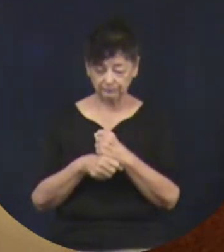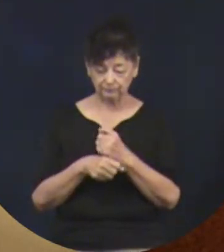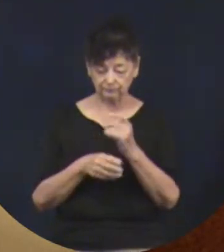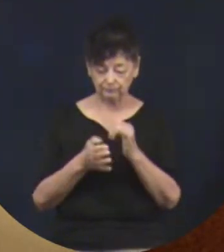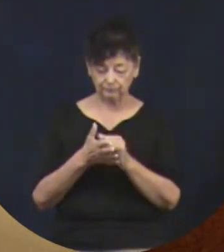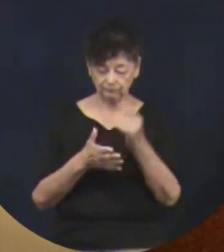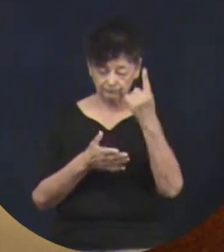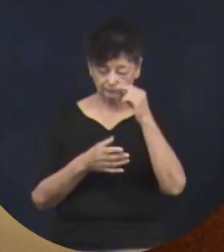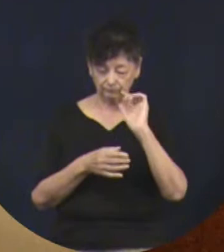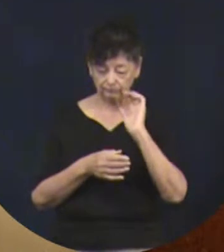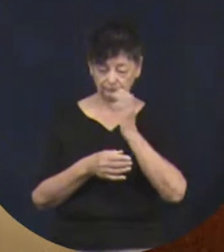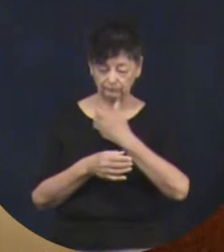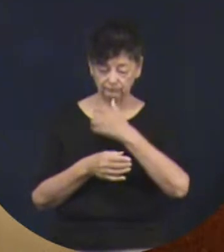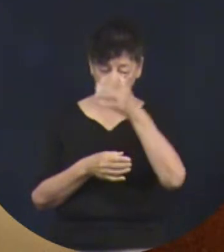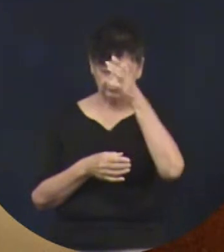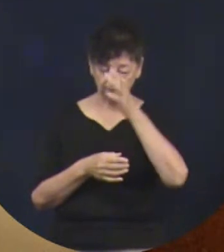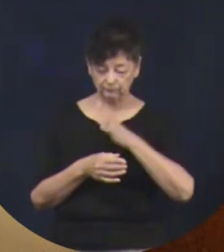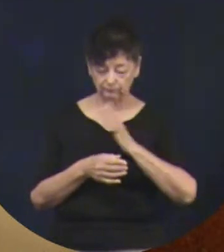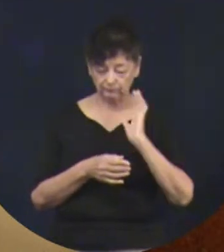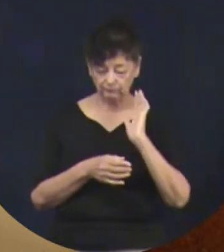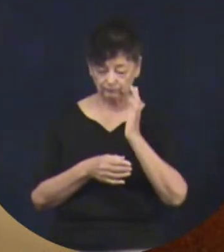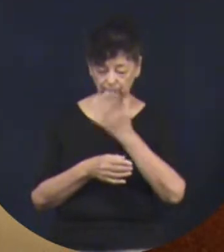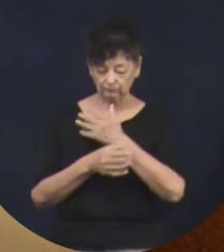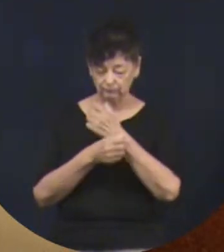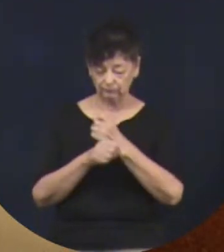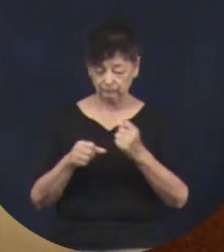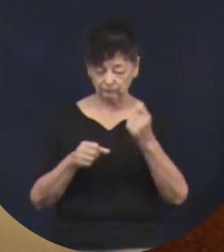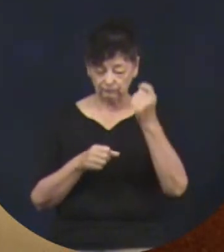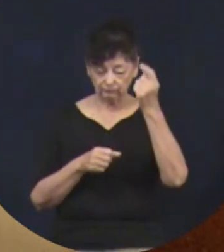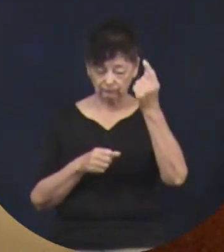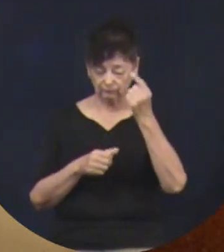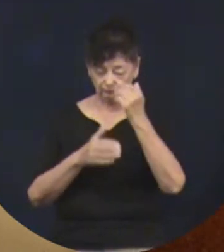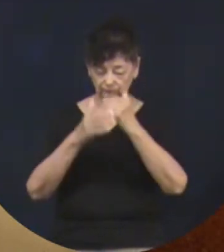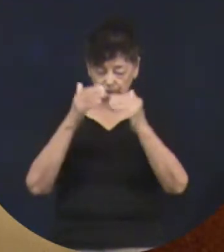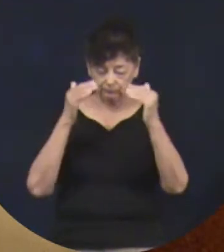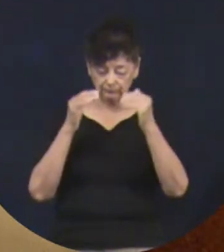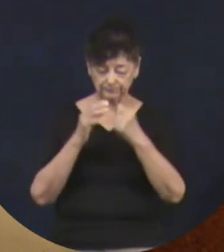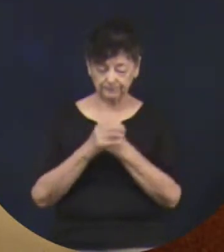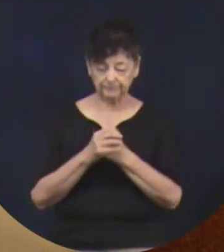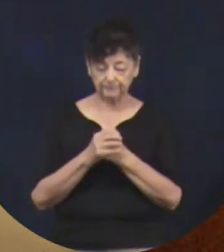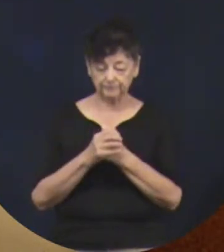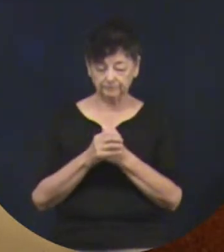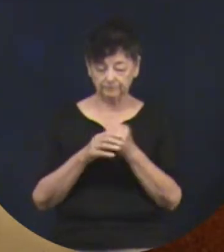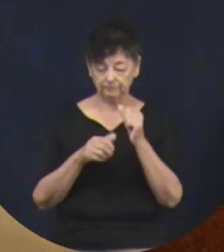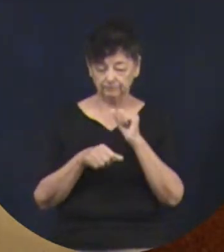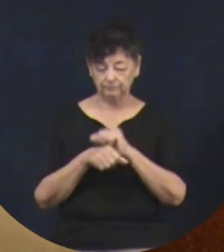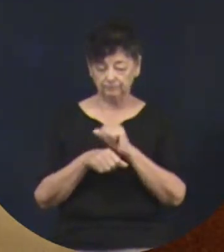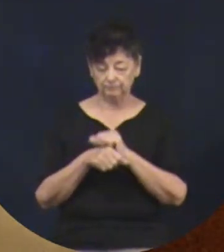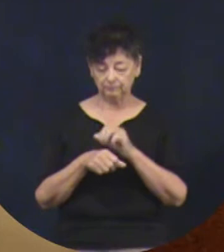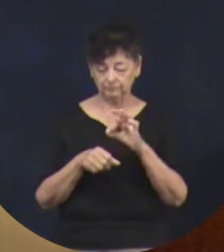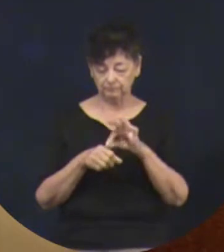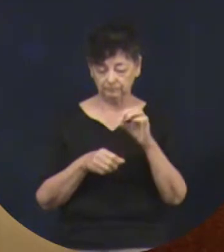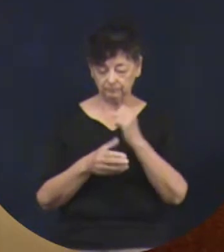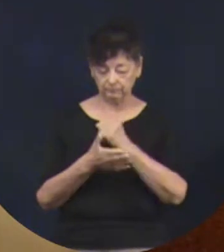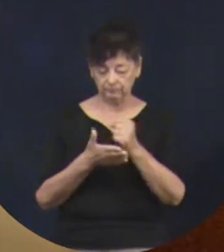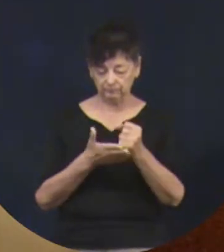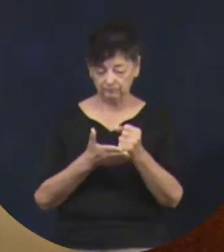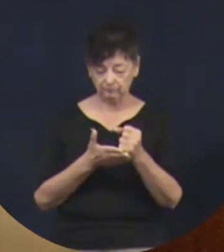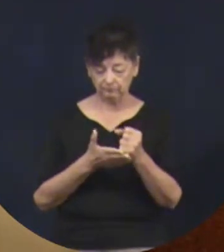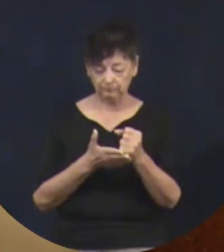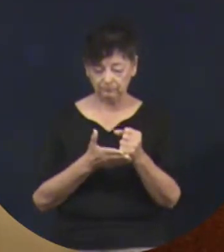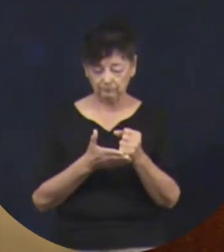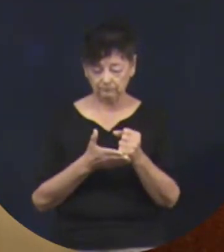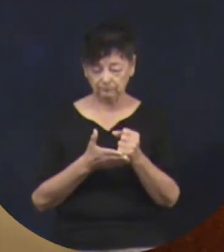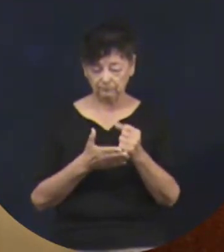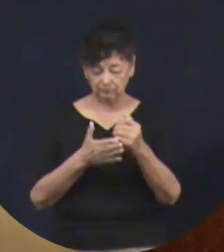por nosotros y por nuestra salvación bajó del cielo y por obra del Espíritu Santo